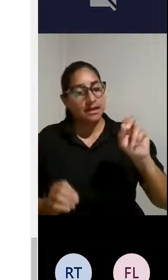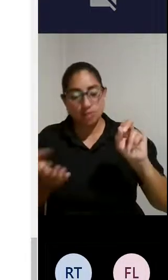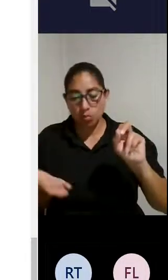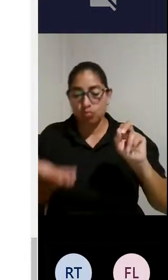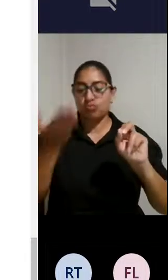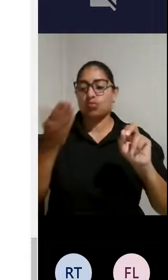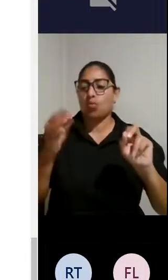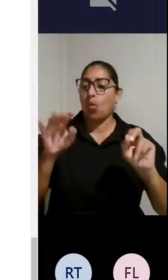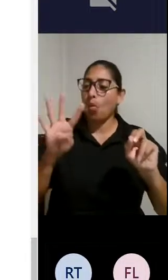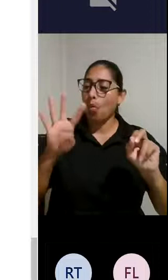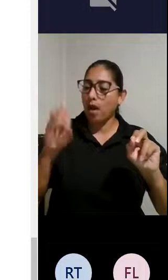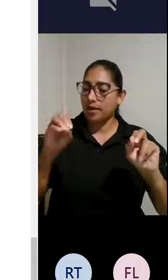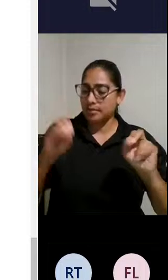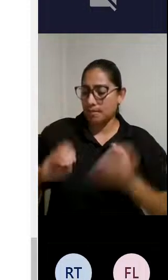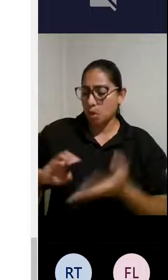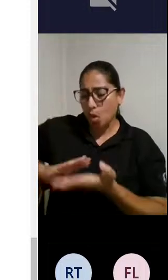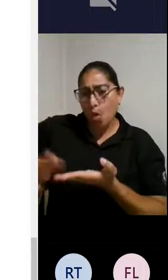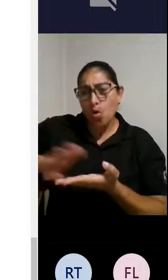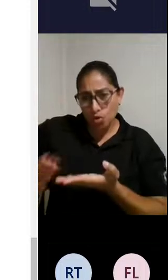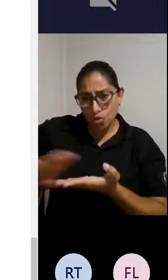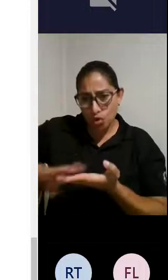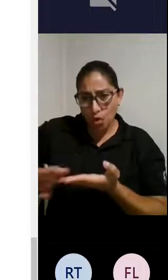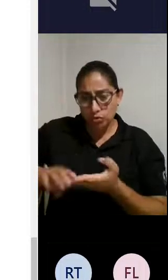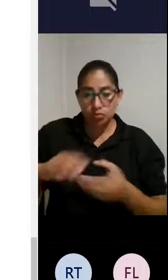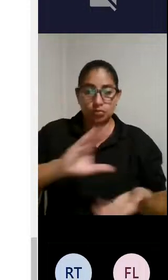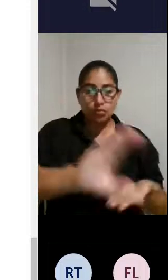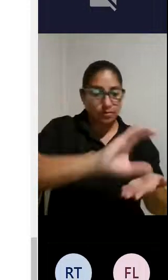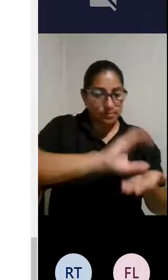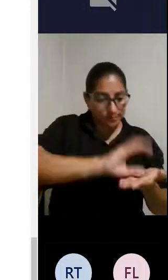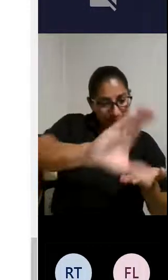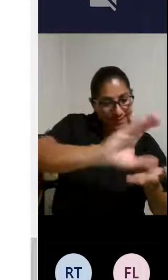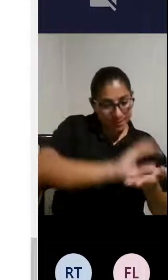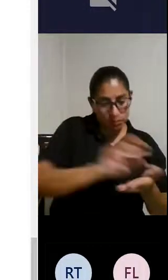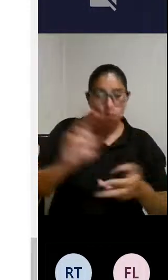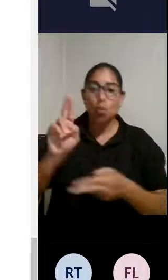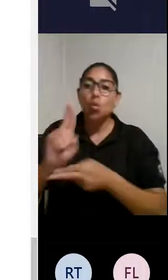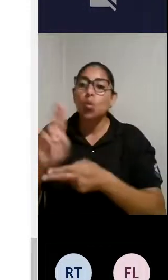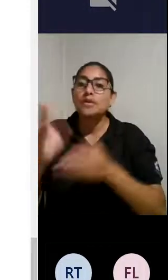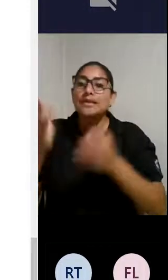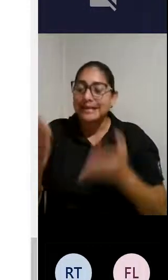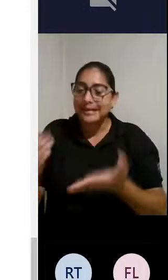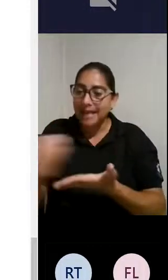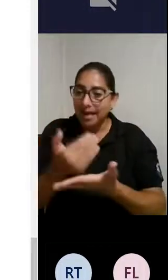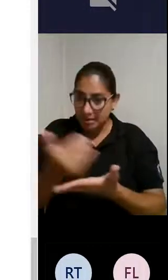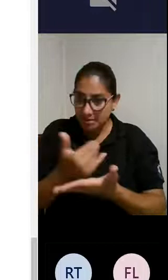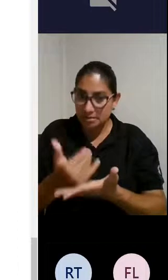en los costos o incremento en los ingresos o en las utilidades,